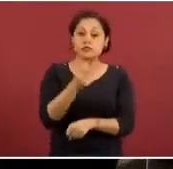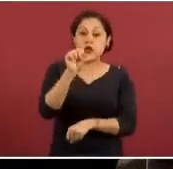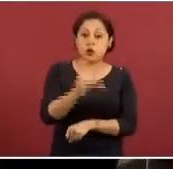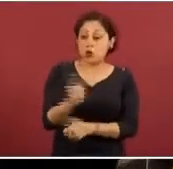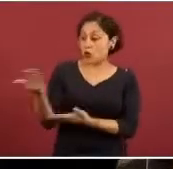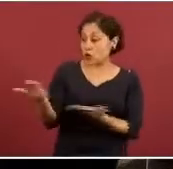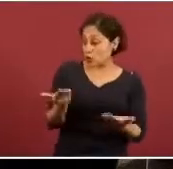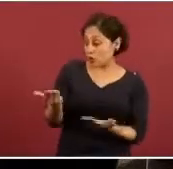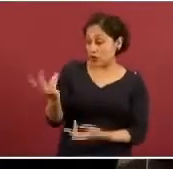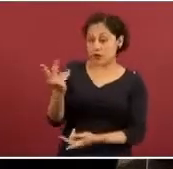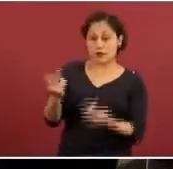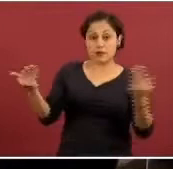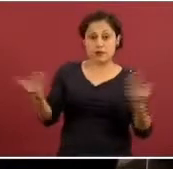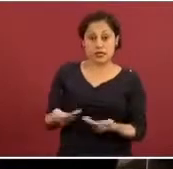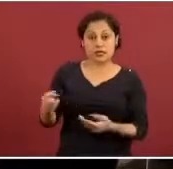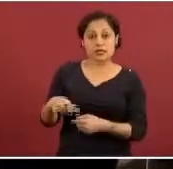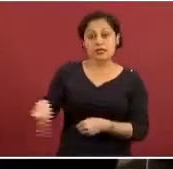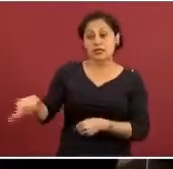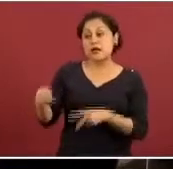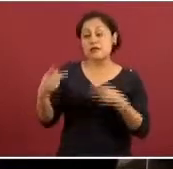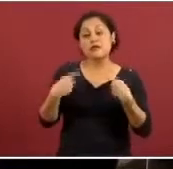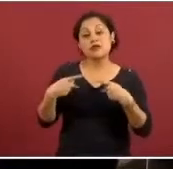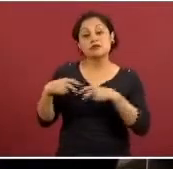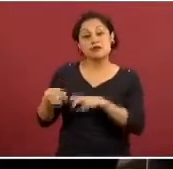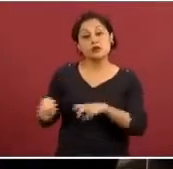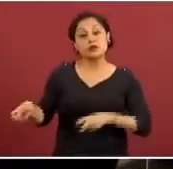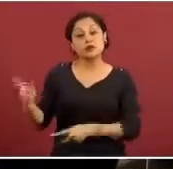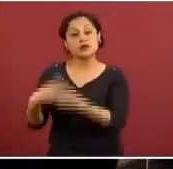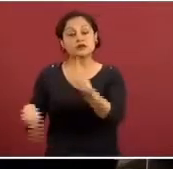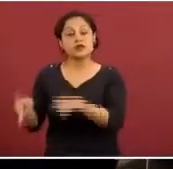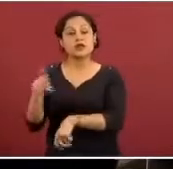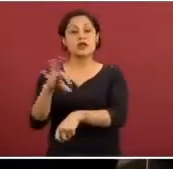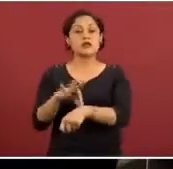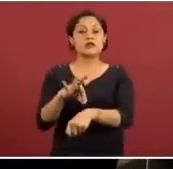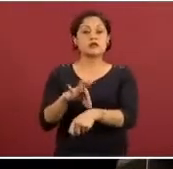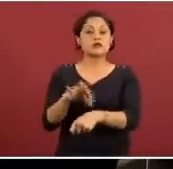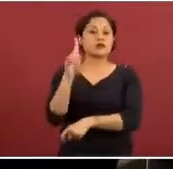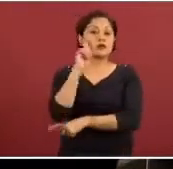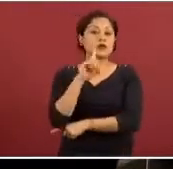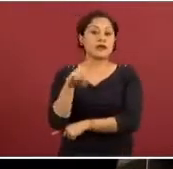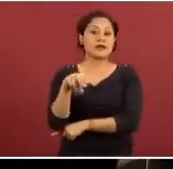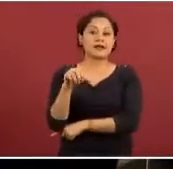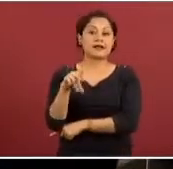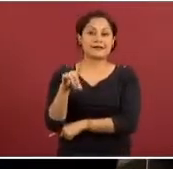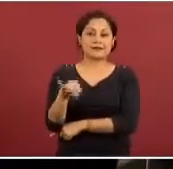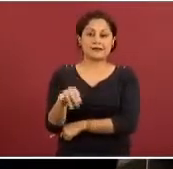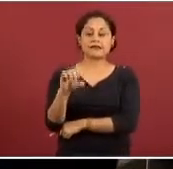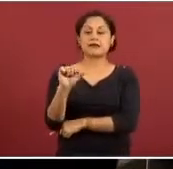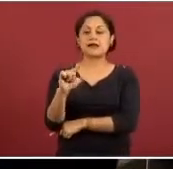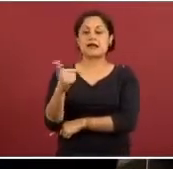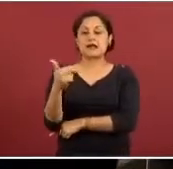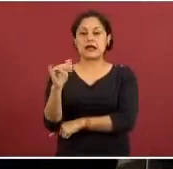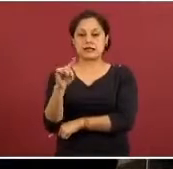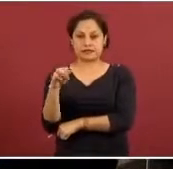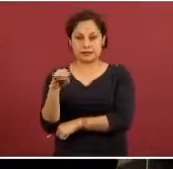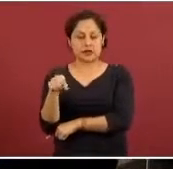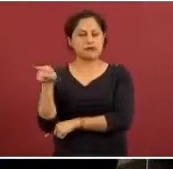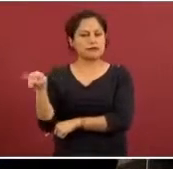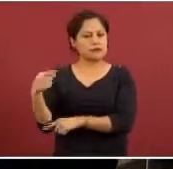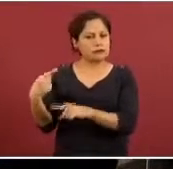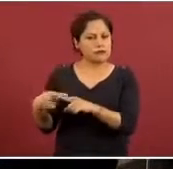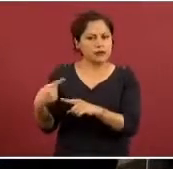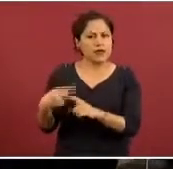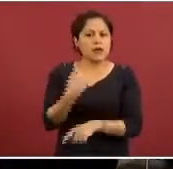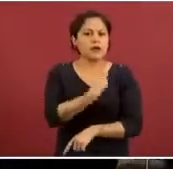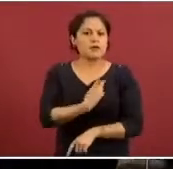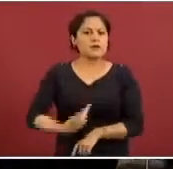lo cual es un privilegio. Y empezaré por la doctora Nadine Silverman, quien es la presidenta del